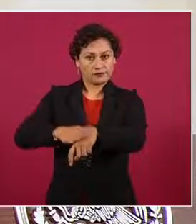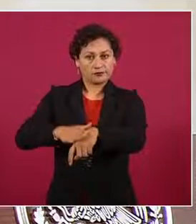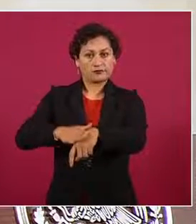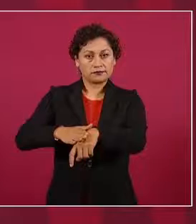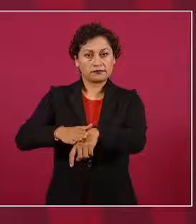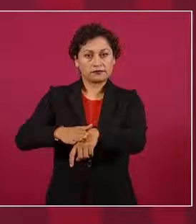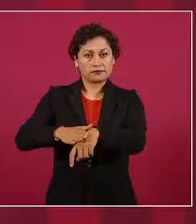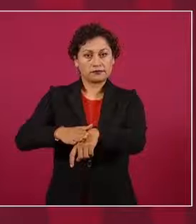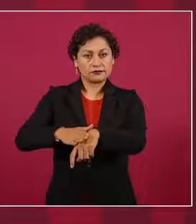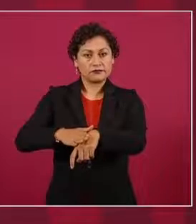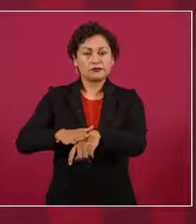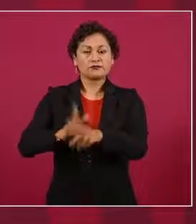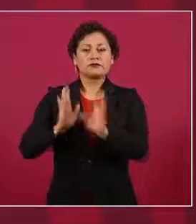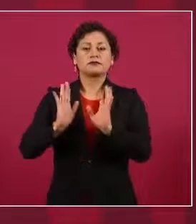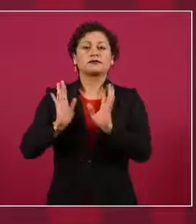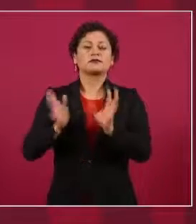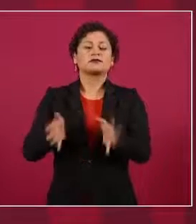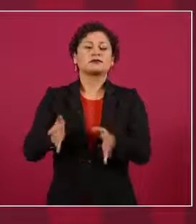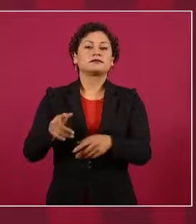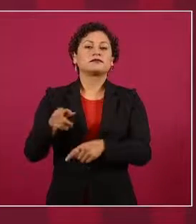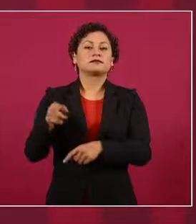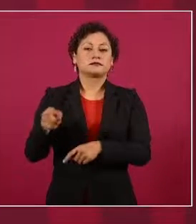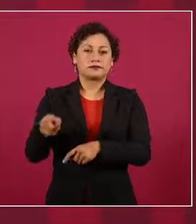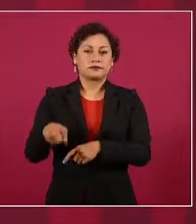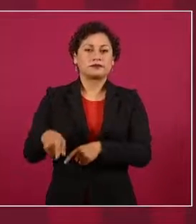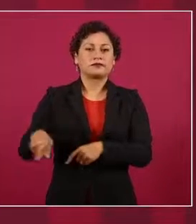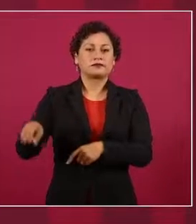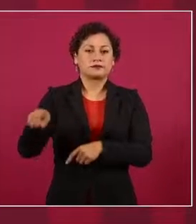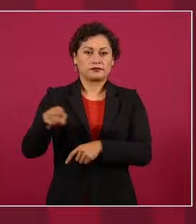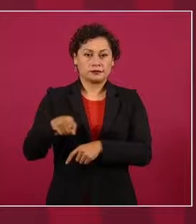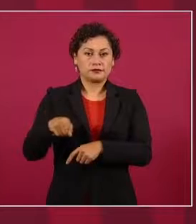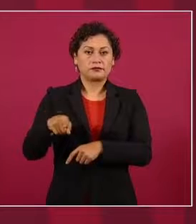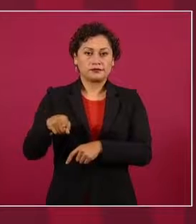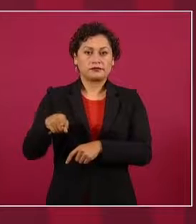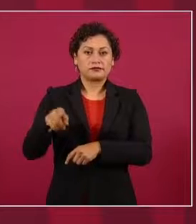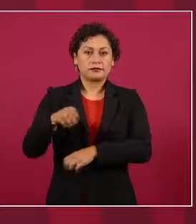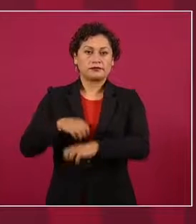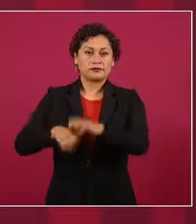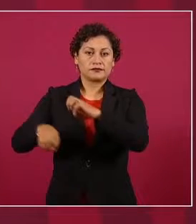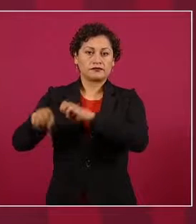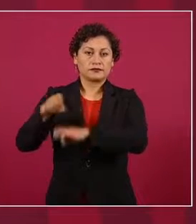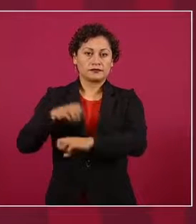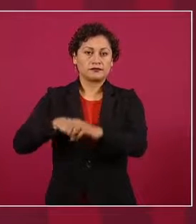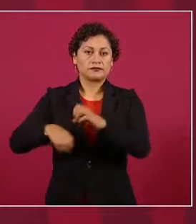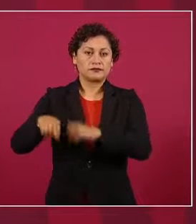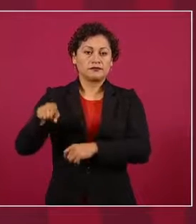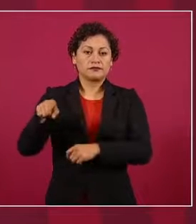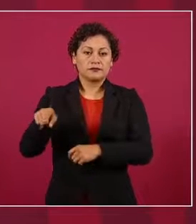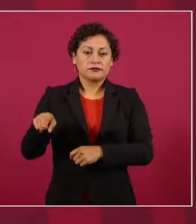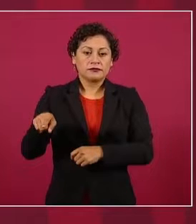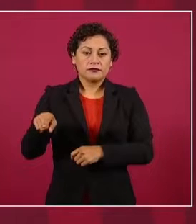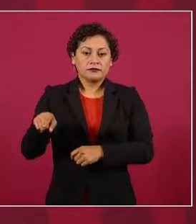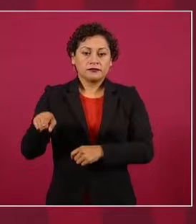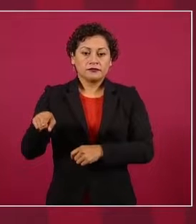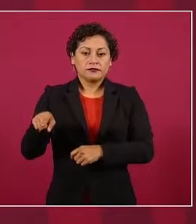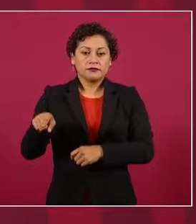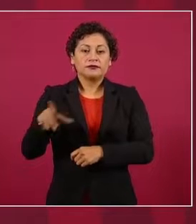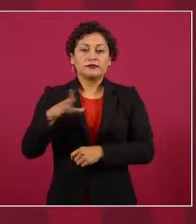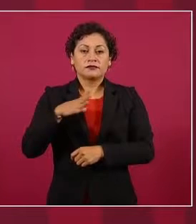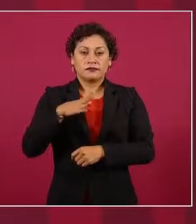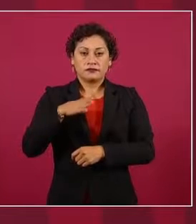y coincidió en que ellos están denunciando un